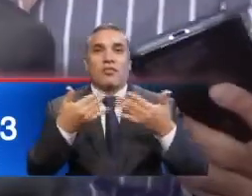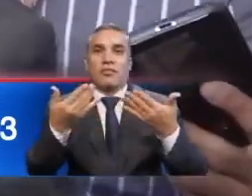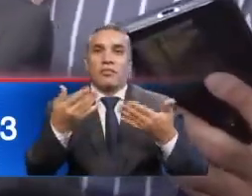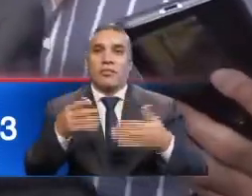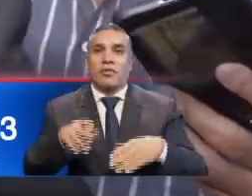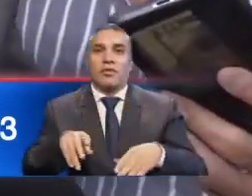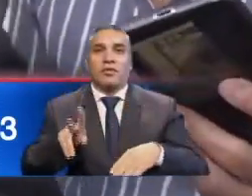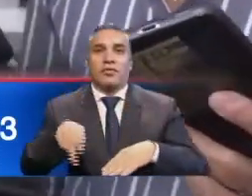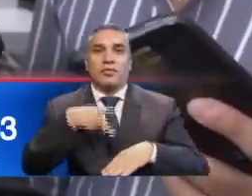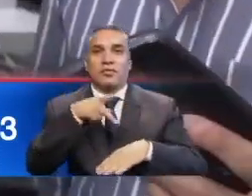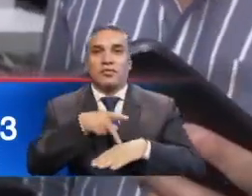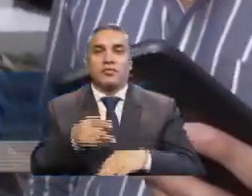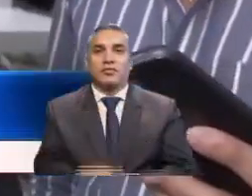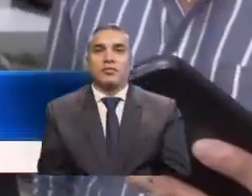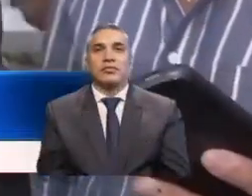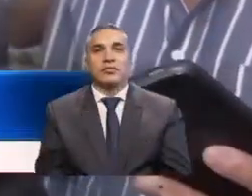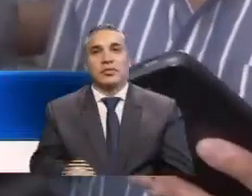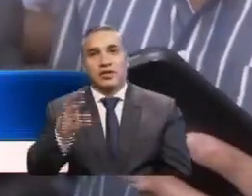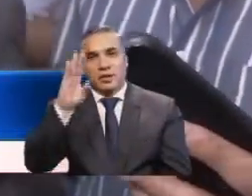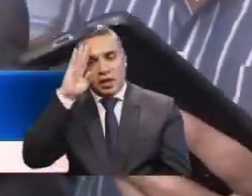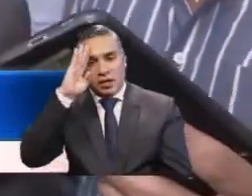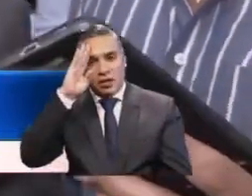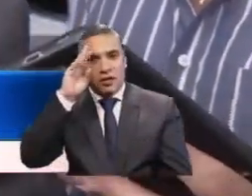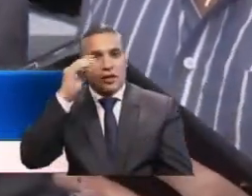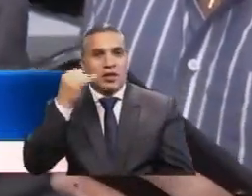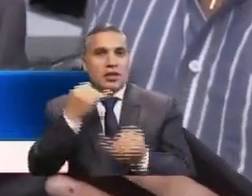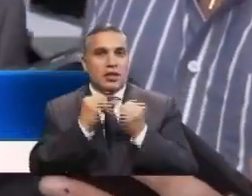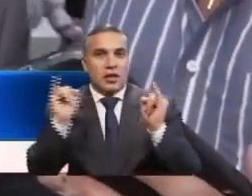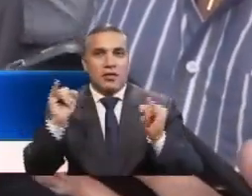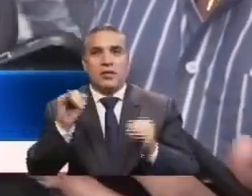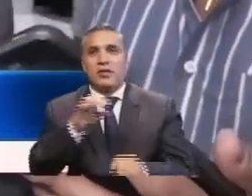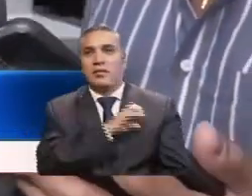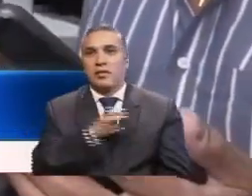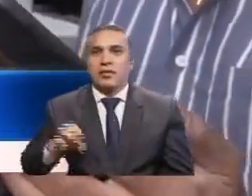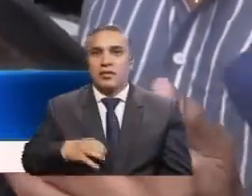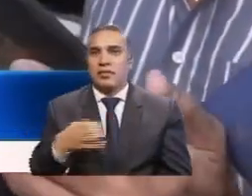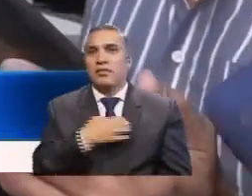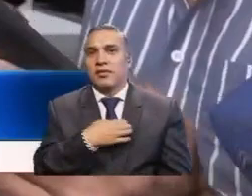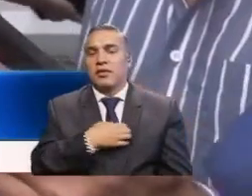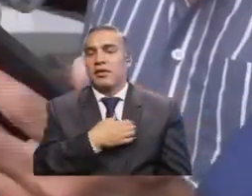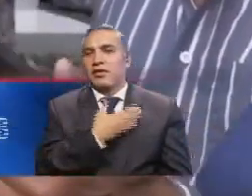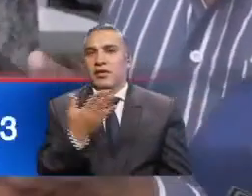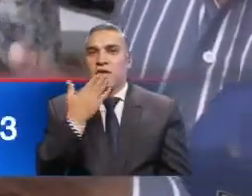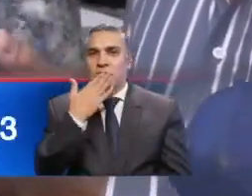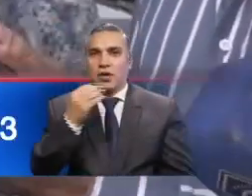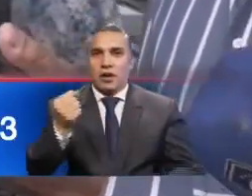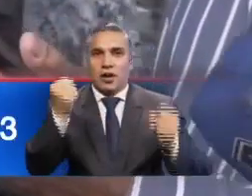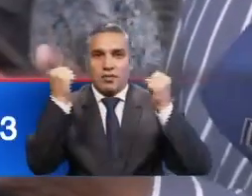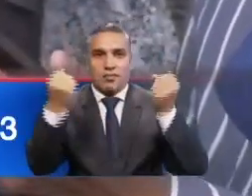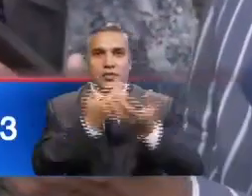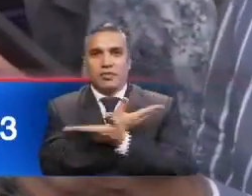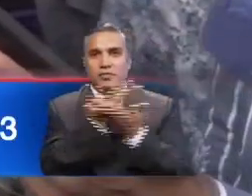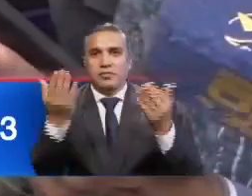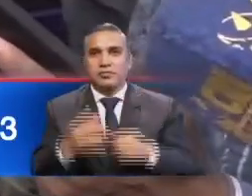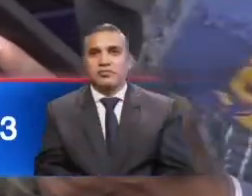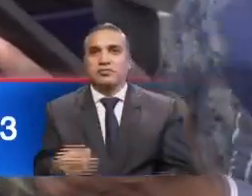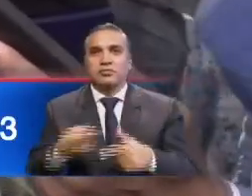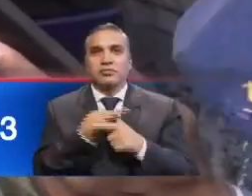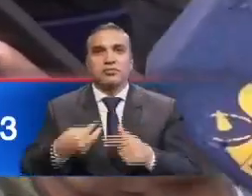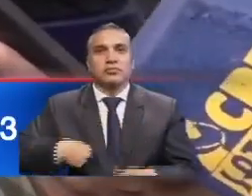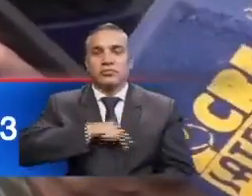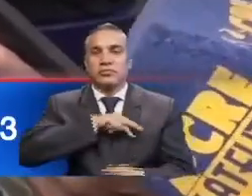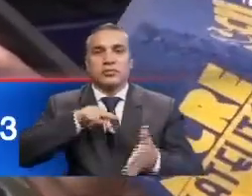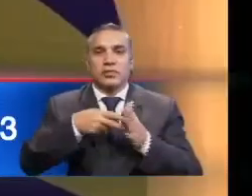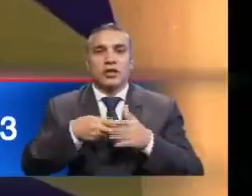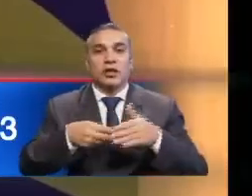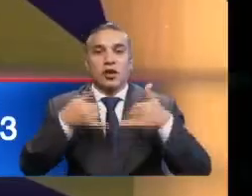Nacional, que tengamos a Independiente, que tengamos a Liga, Barcelona, Emelec, a Aucas campeón, hace que tengamos un torneo de